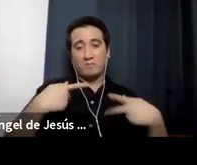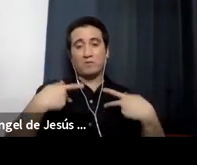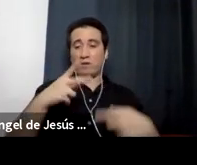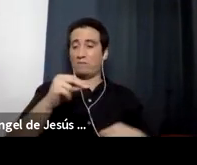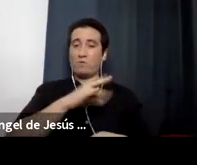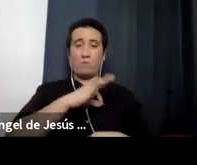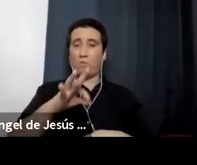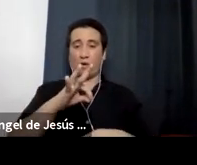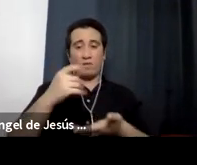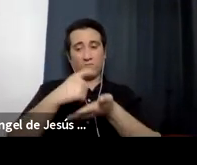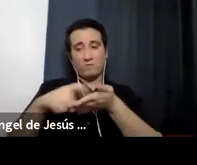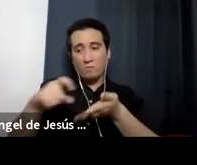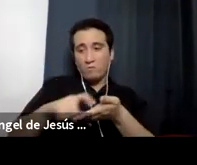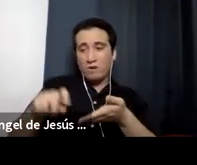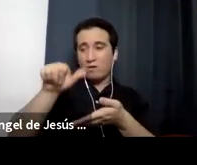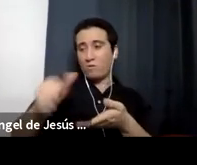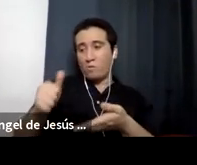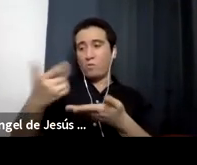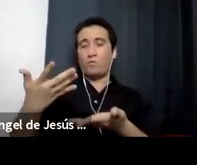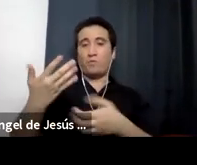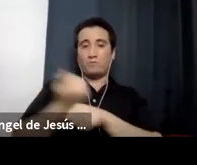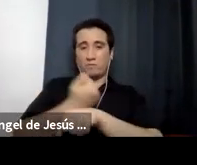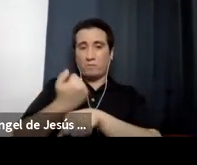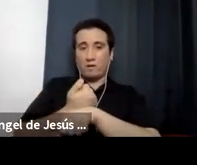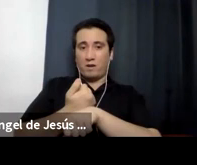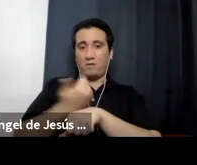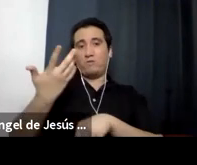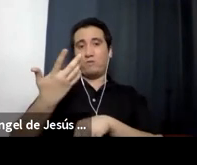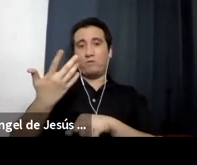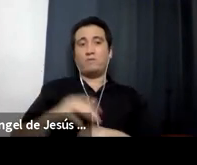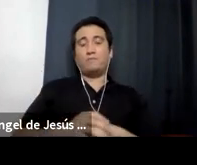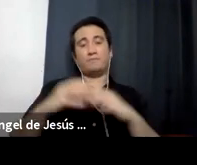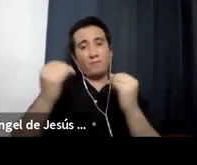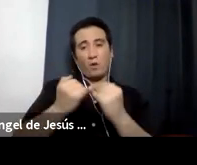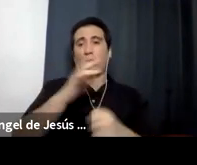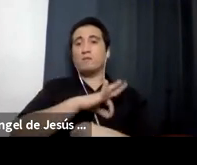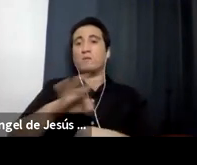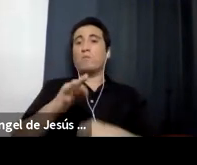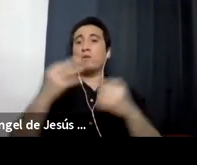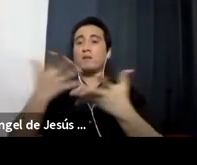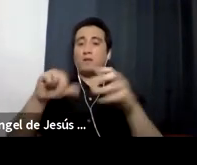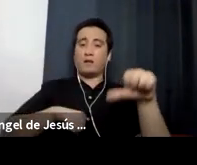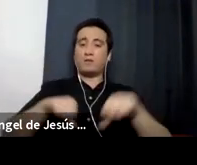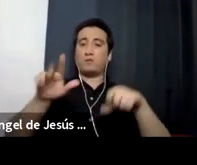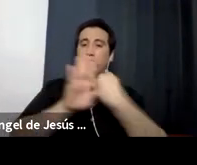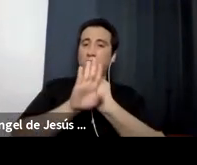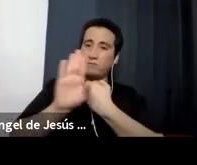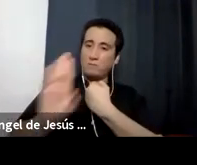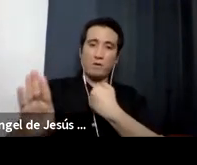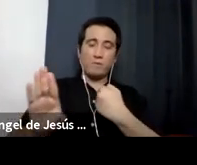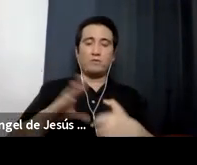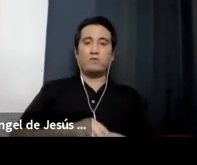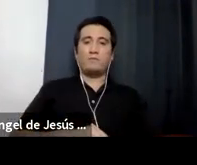tener acceso a lo mejor a otro tipo de calzado, de todas maneras se pueden hacer acciones de prevención.